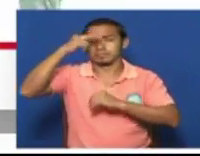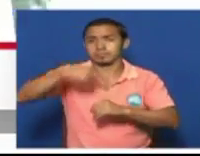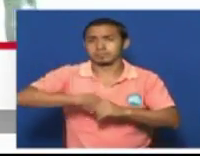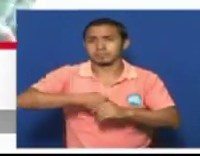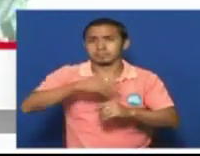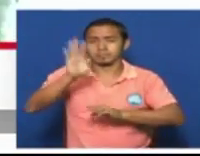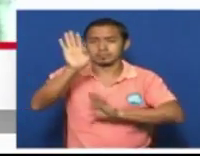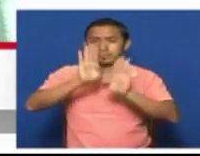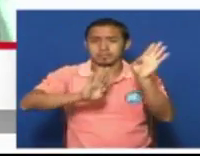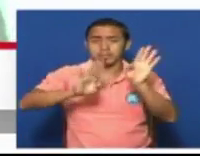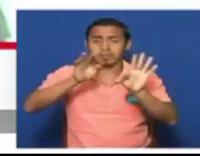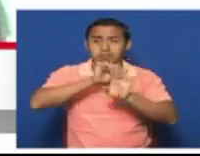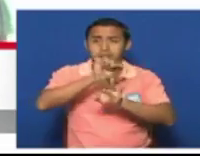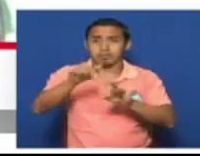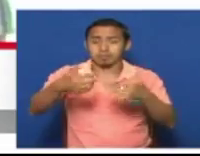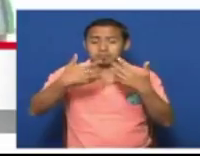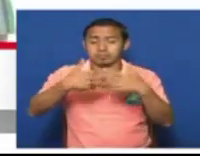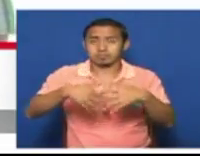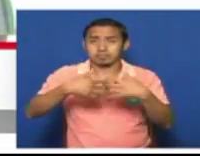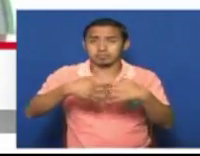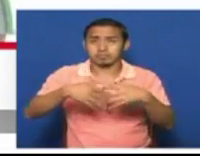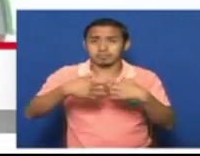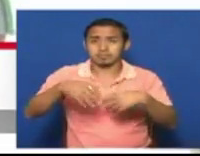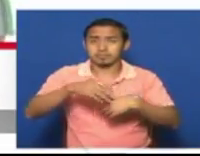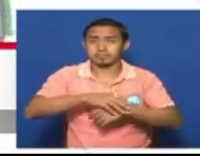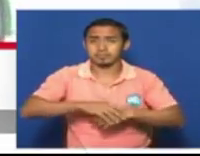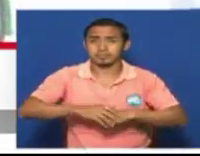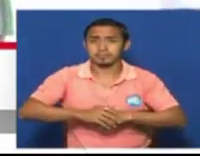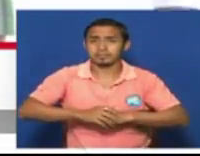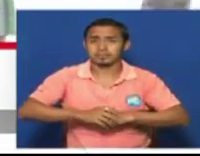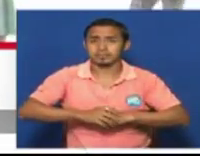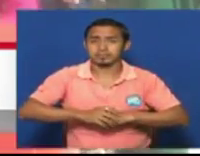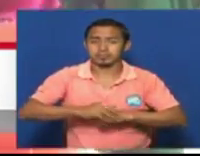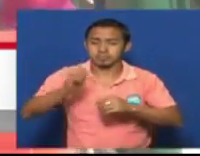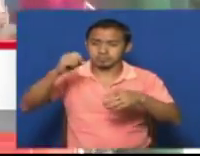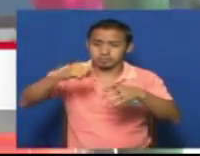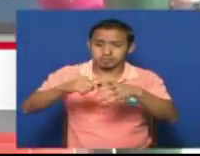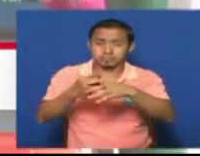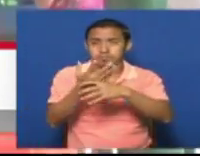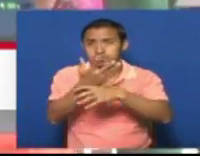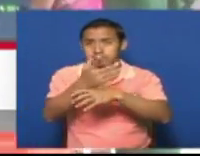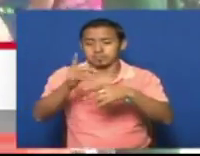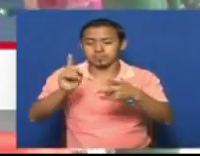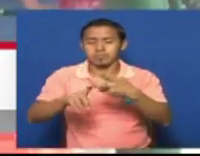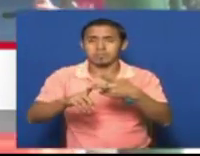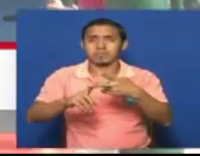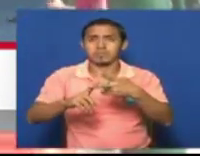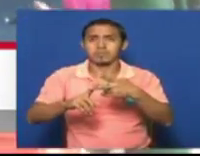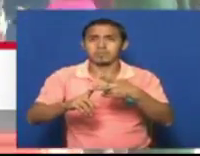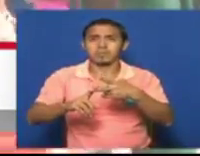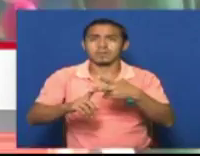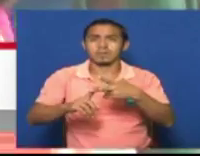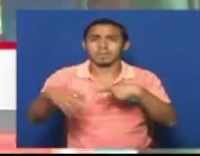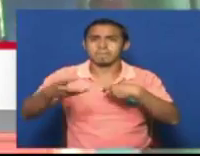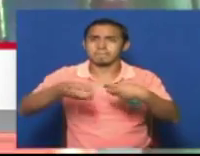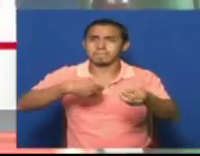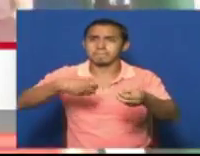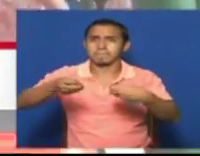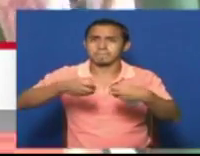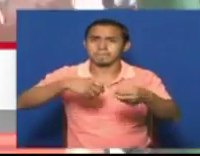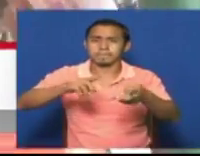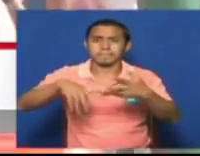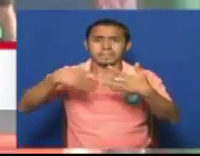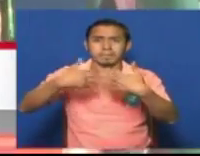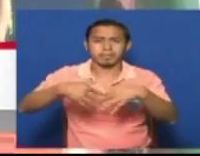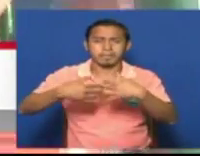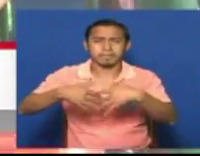empresarial para que los empresarios del ámbito agrícola del ámbito de comercio industrial